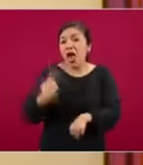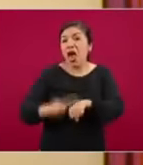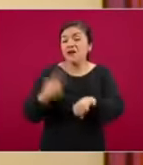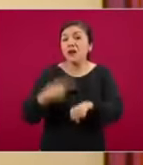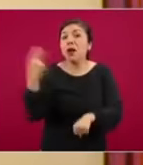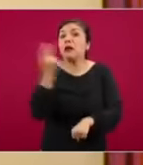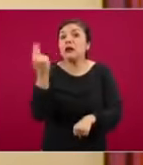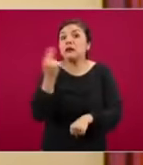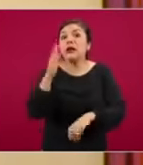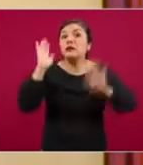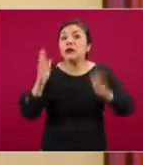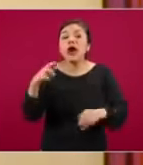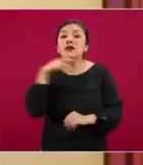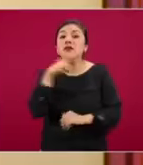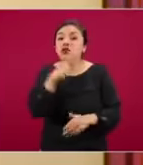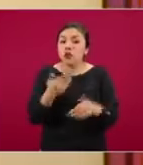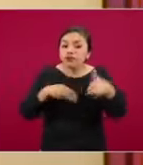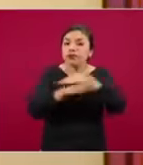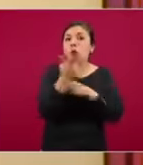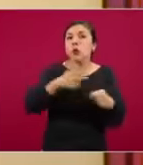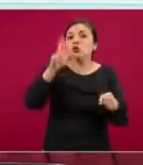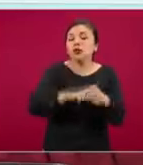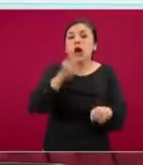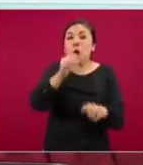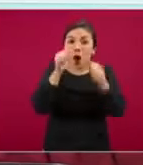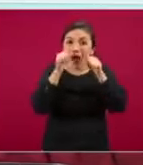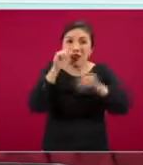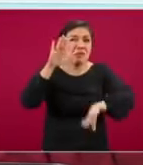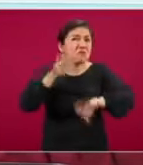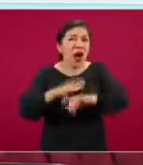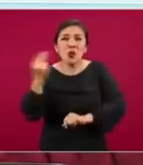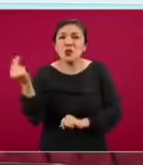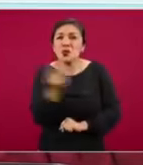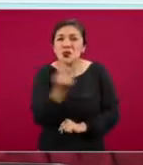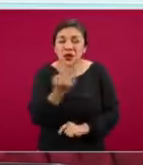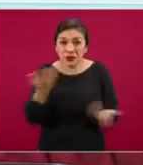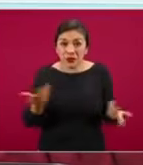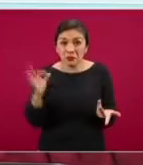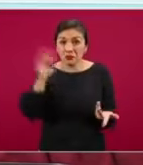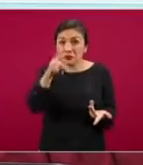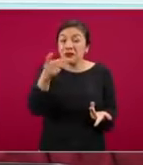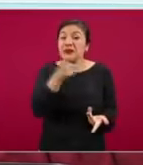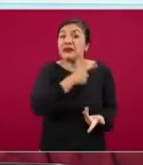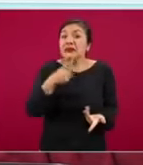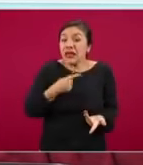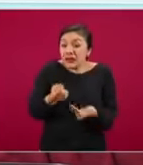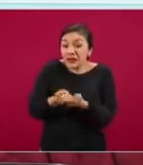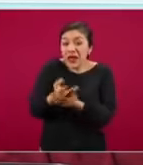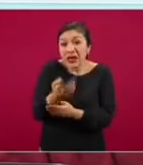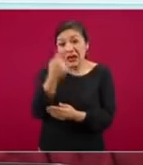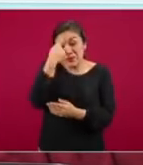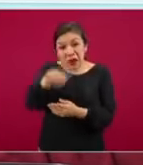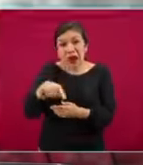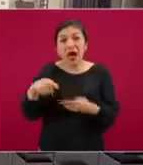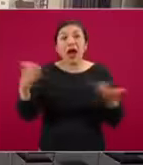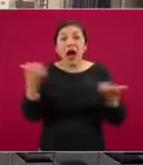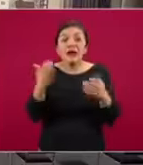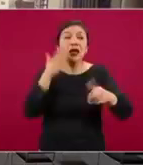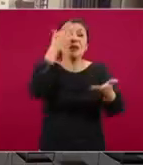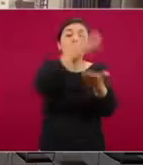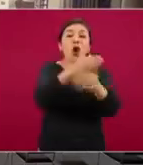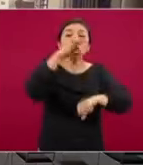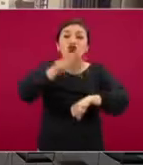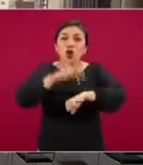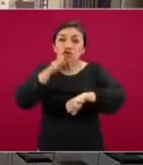requieran sí la hospitalización o una atención más especializada. Y entonces, si tengo que salir a realizar esa